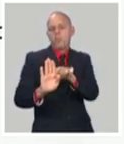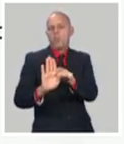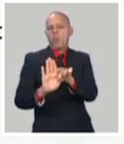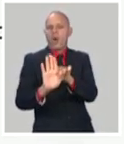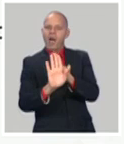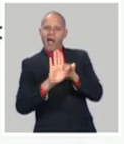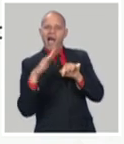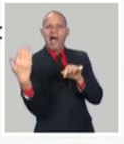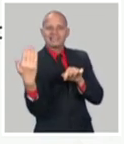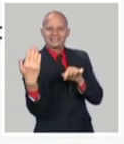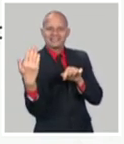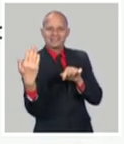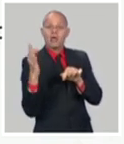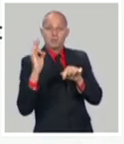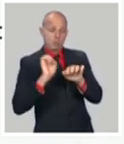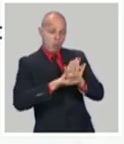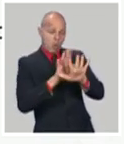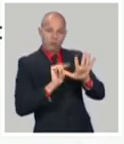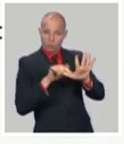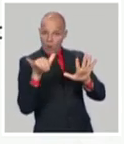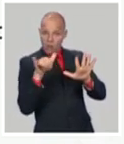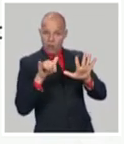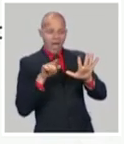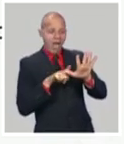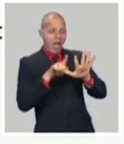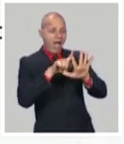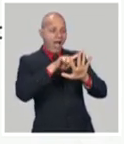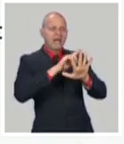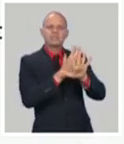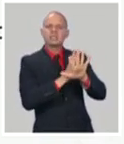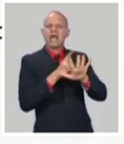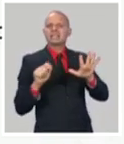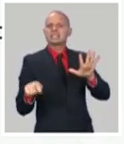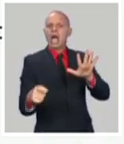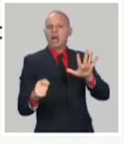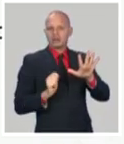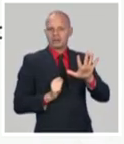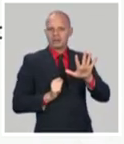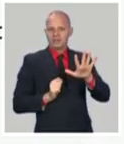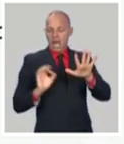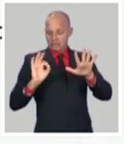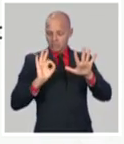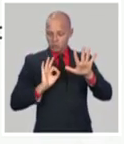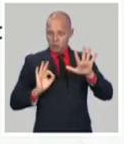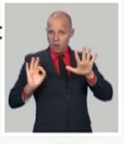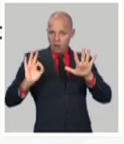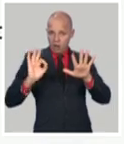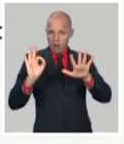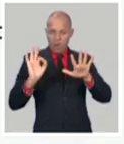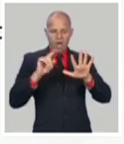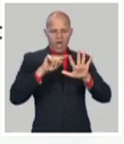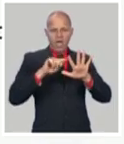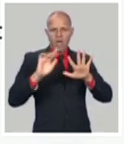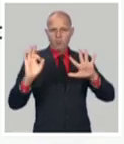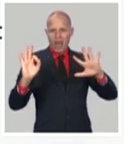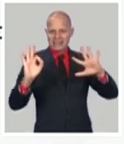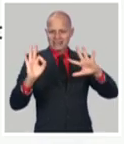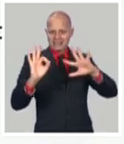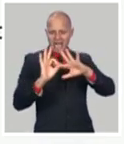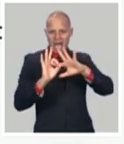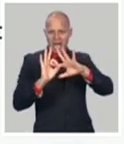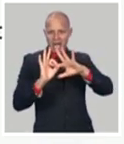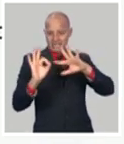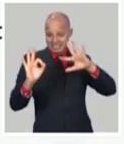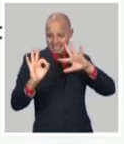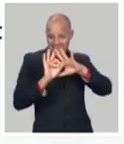de la llave permiten la entrada del virus mucho más fácilmente. para hacerlo, para tienen llaves maestras,